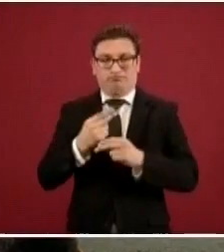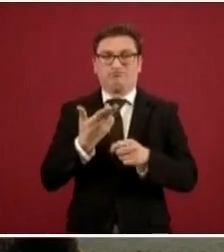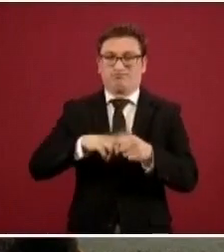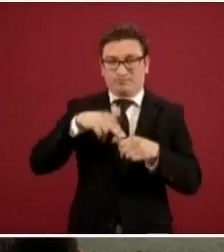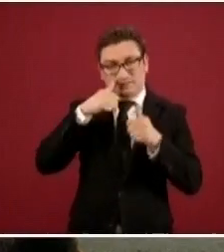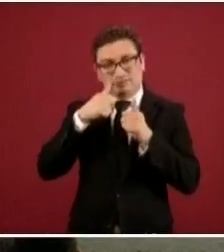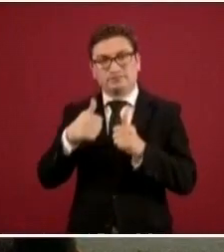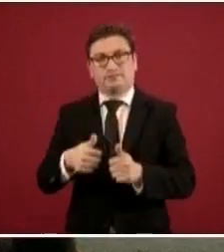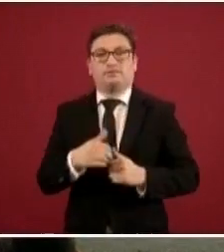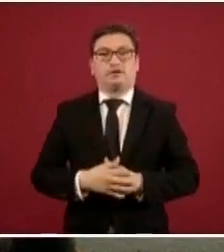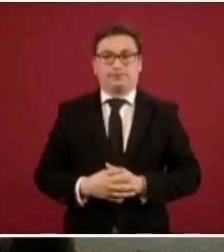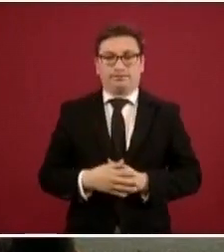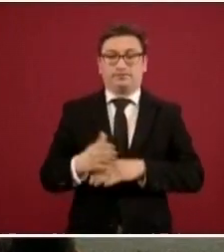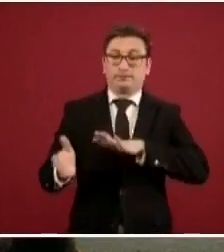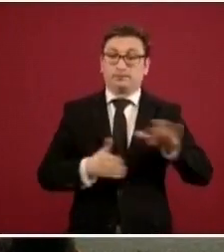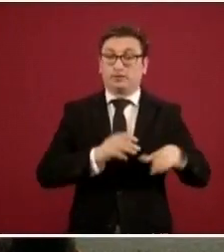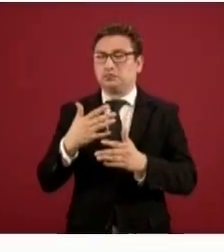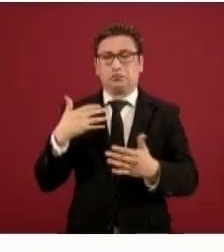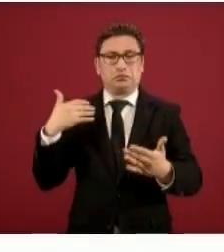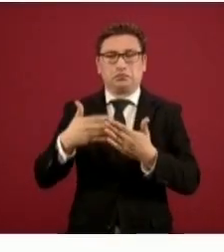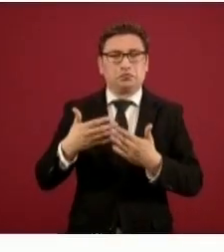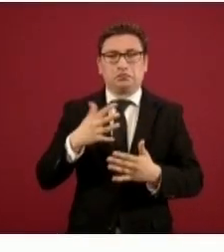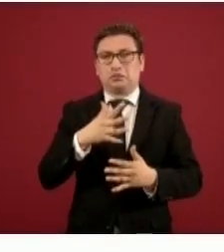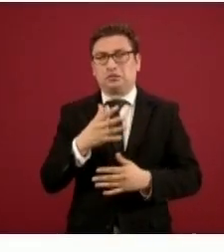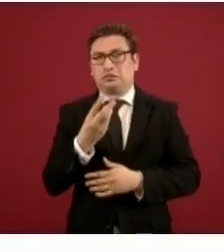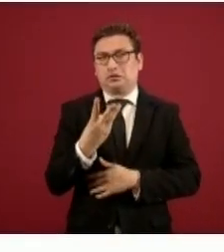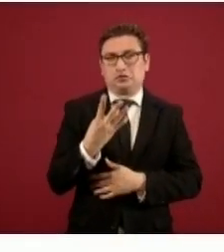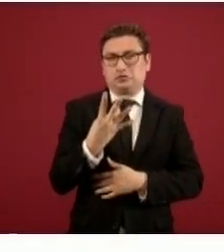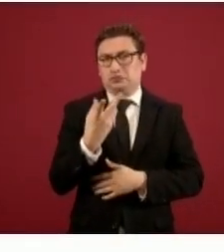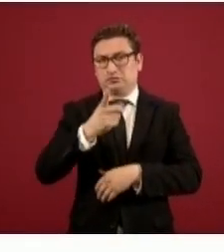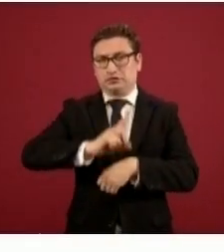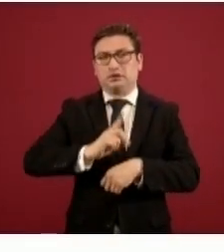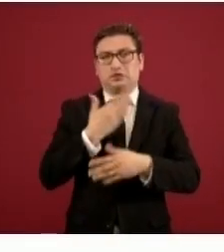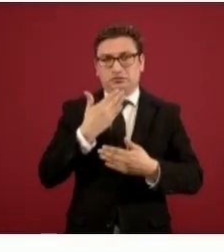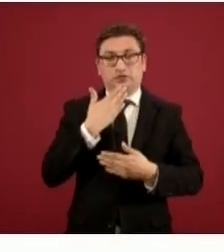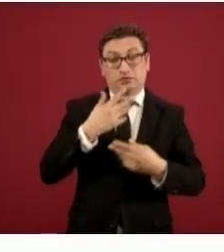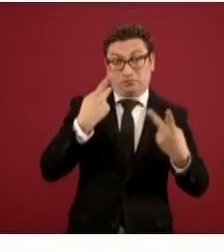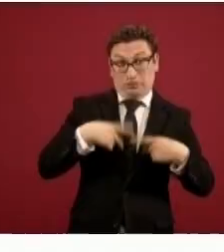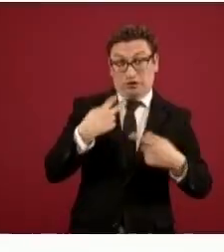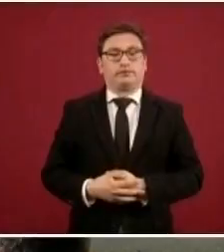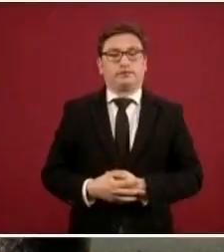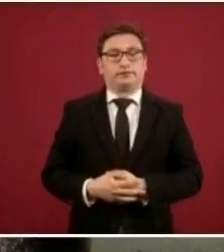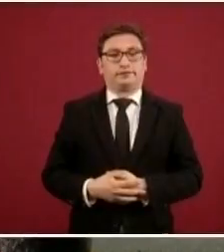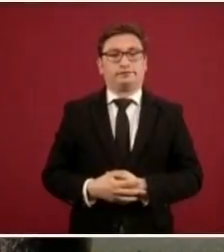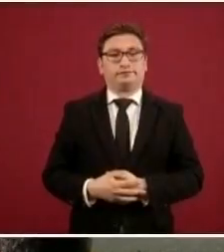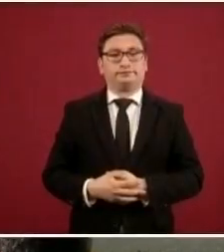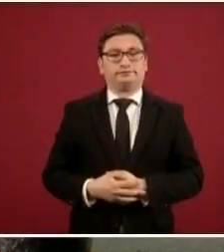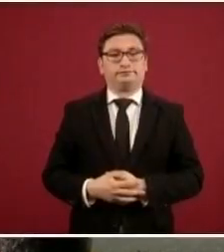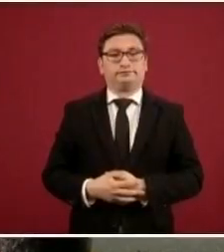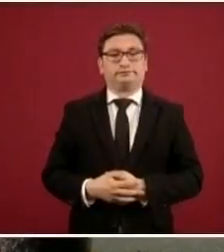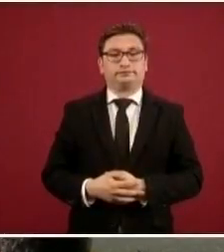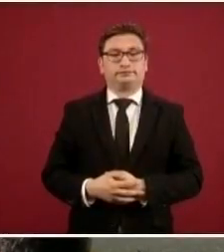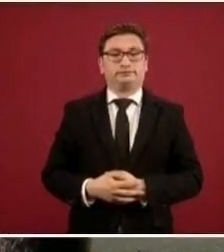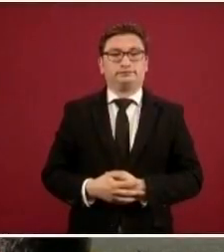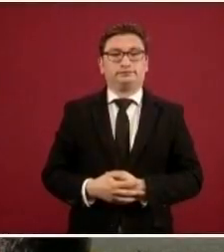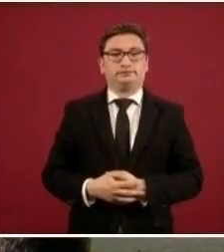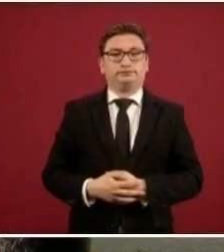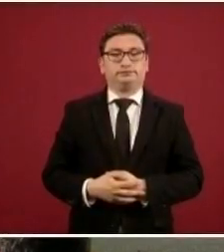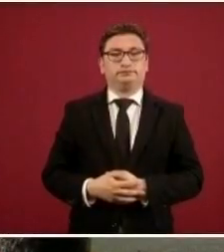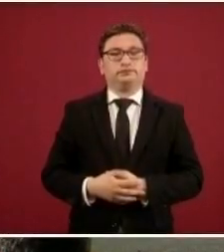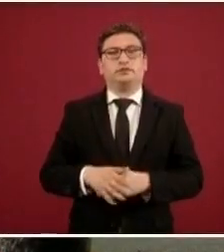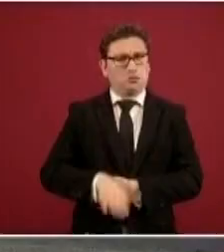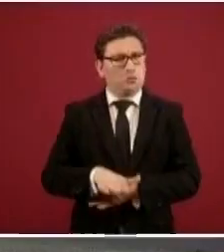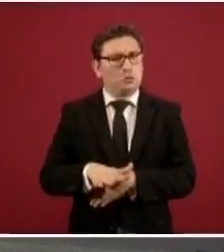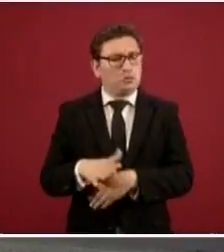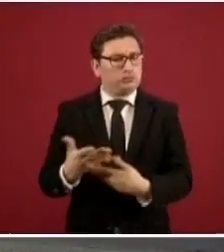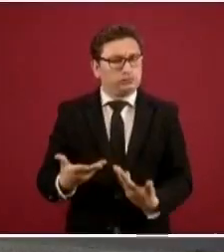a tres de cada diez personas por lo cual ha comenzado a tener predominancia sobre otros cimientos respiratorios como lo es la